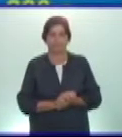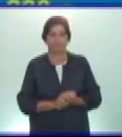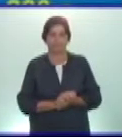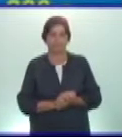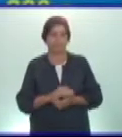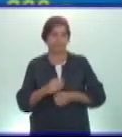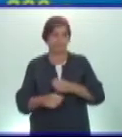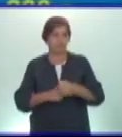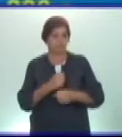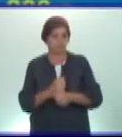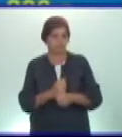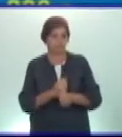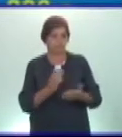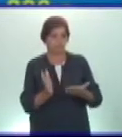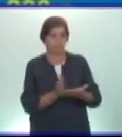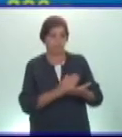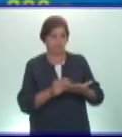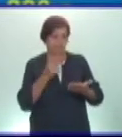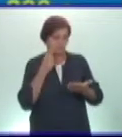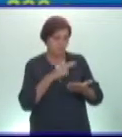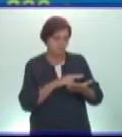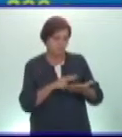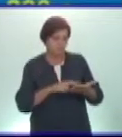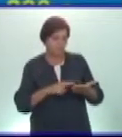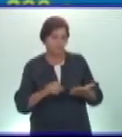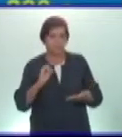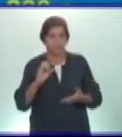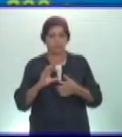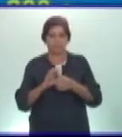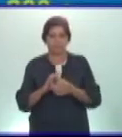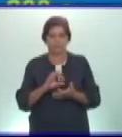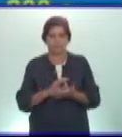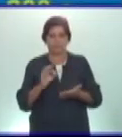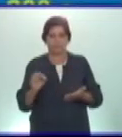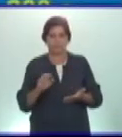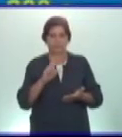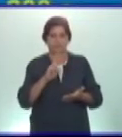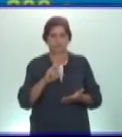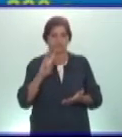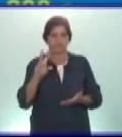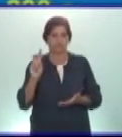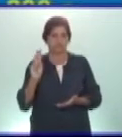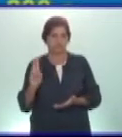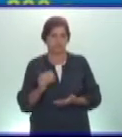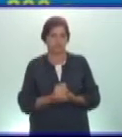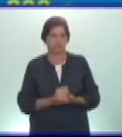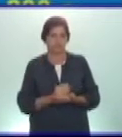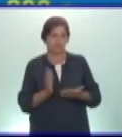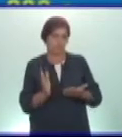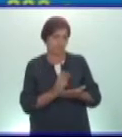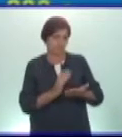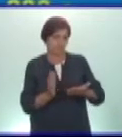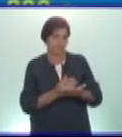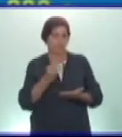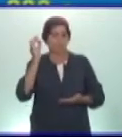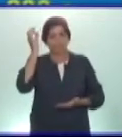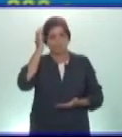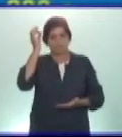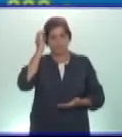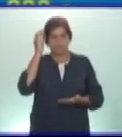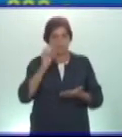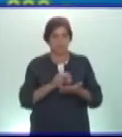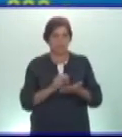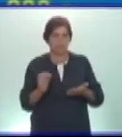Estaremos utilizando el libro de lectura de sexto grado, página 232. El libro de español, las páginas